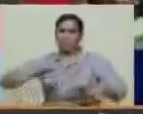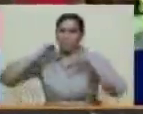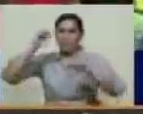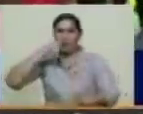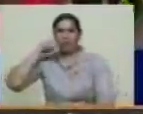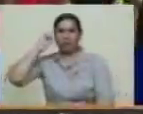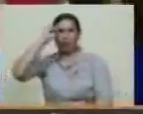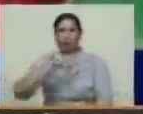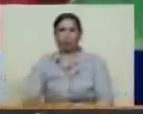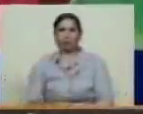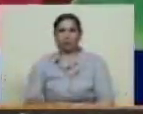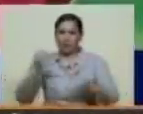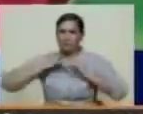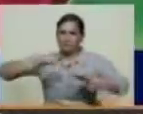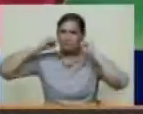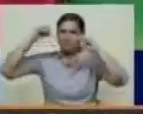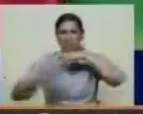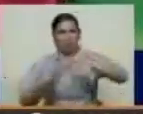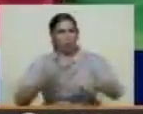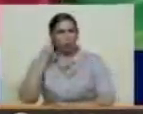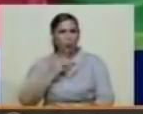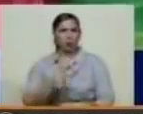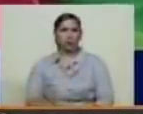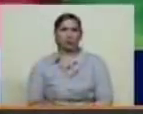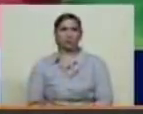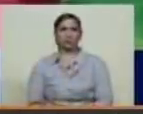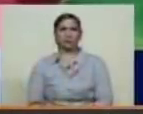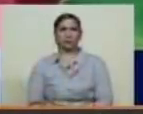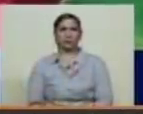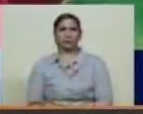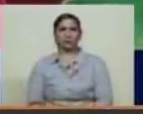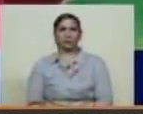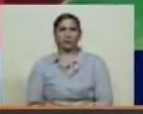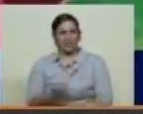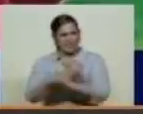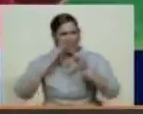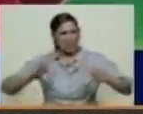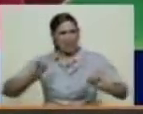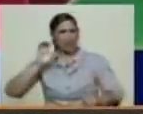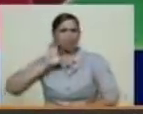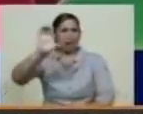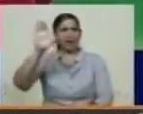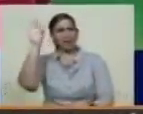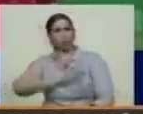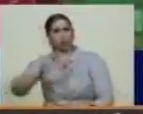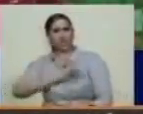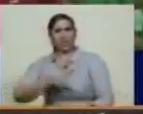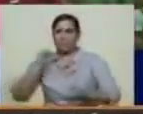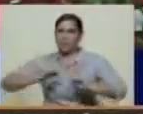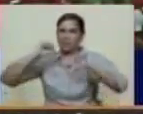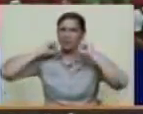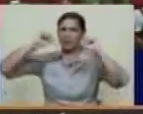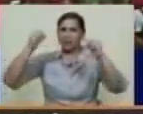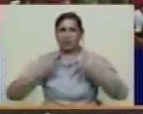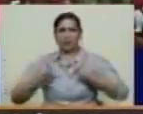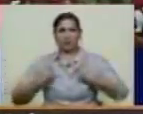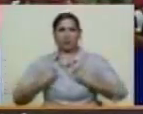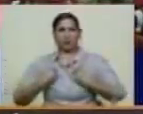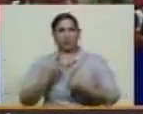Maduro! ¡Viva! ¡Que viva la revolución bolivariana! ¡Viva! ¡Independencia y patria socialista! ¡Viva!